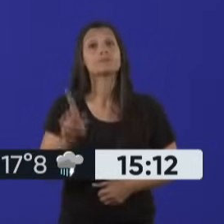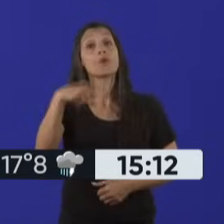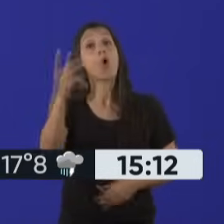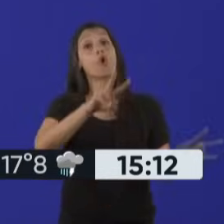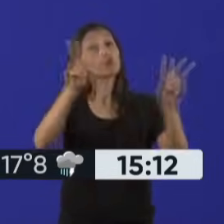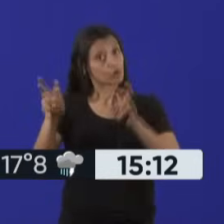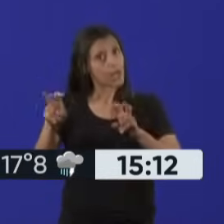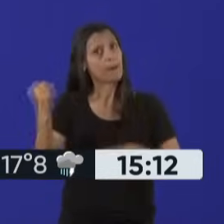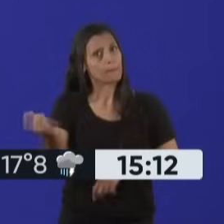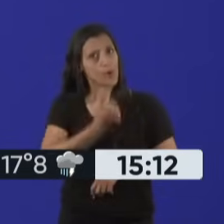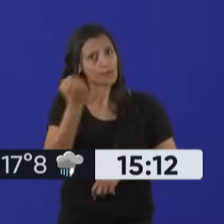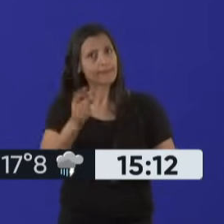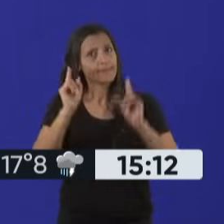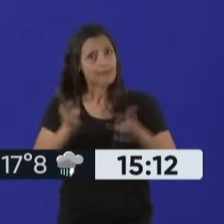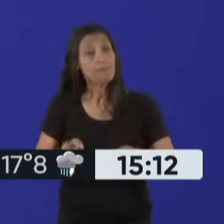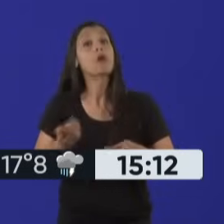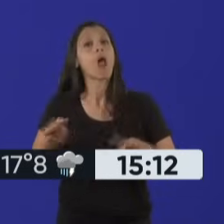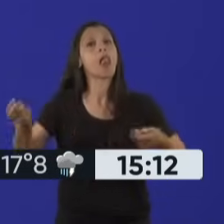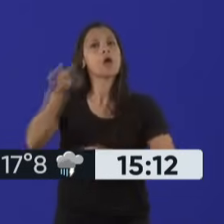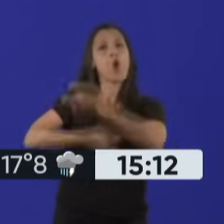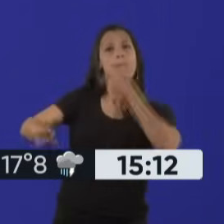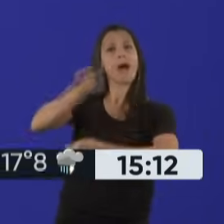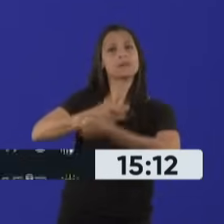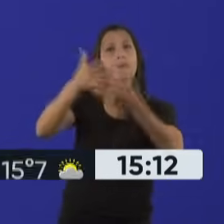el tema de la apertura comercial.